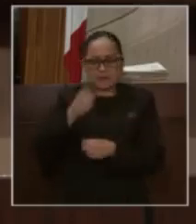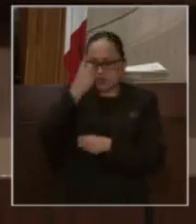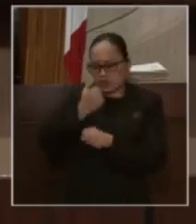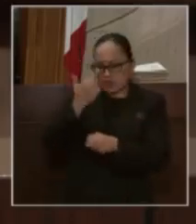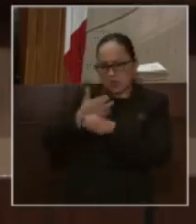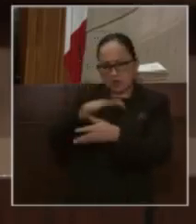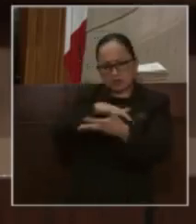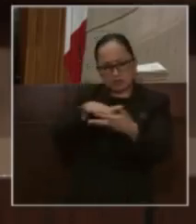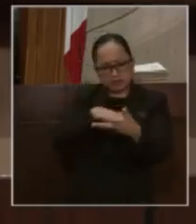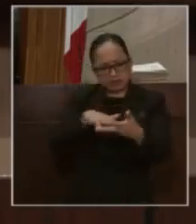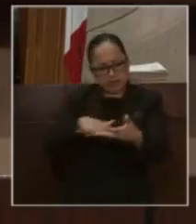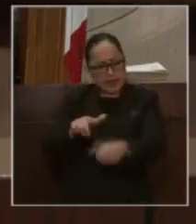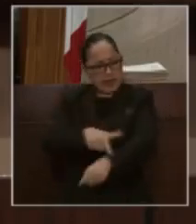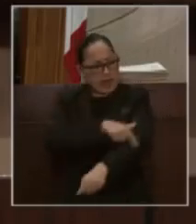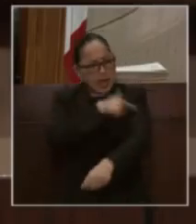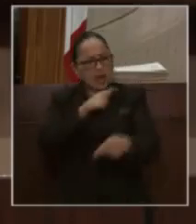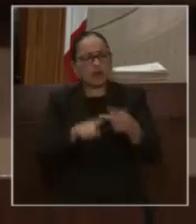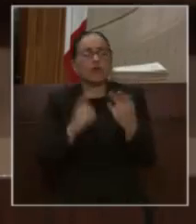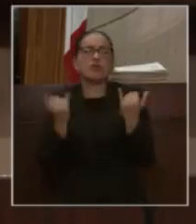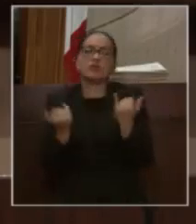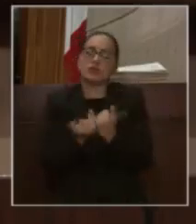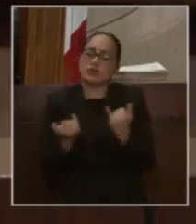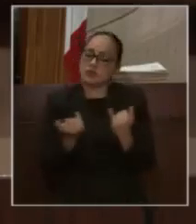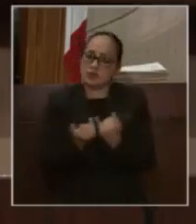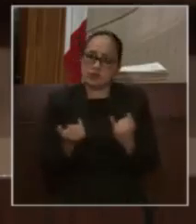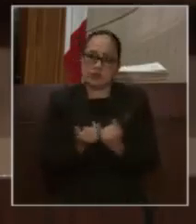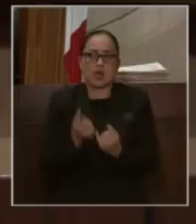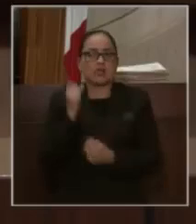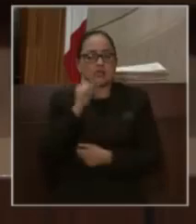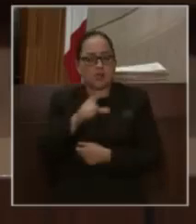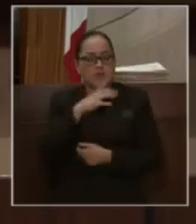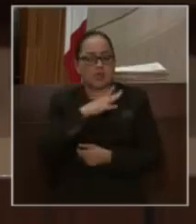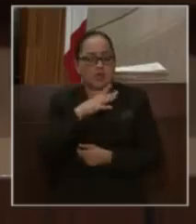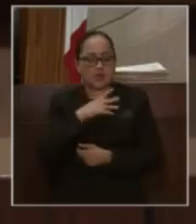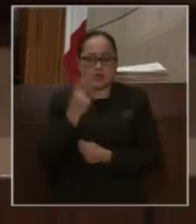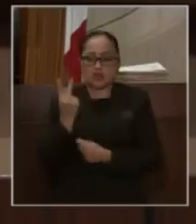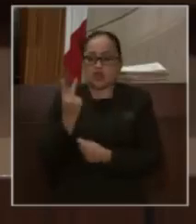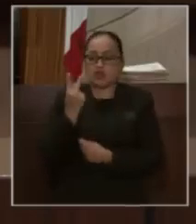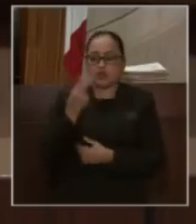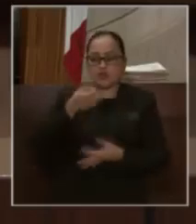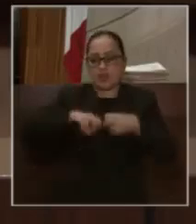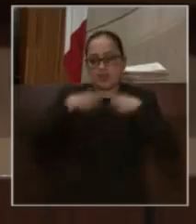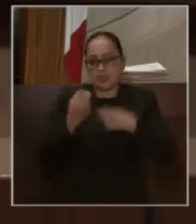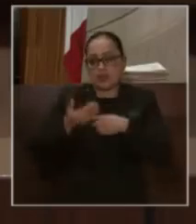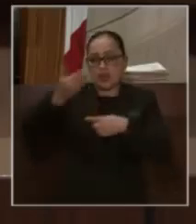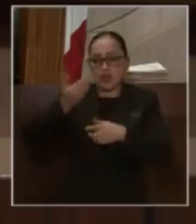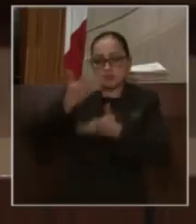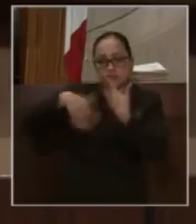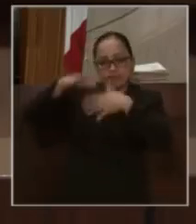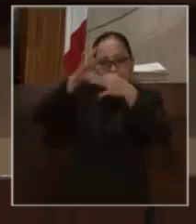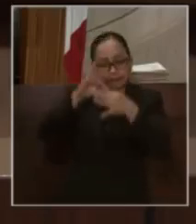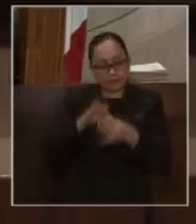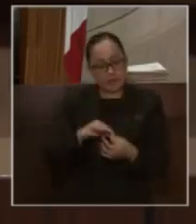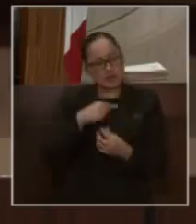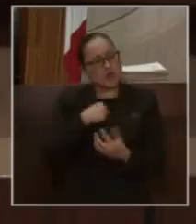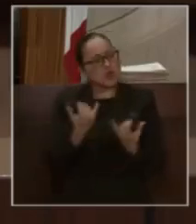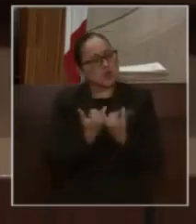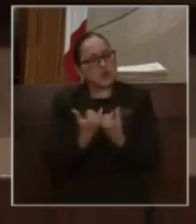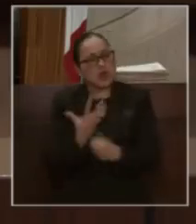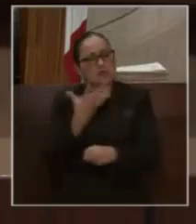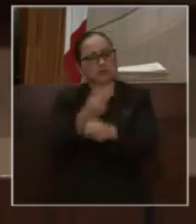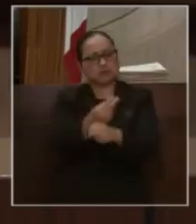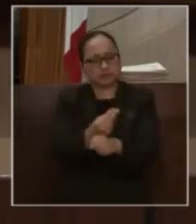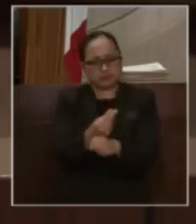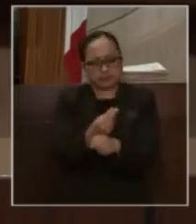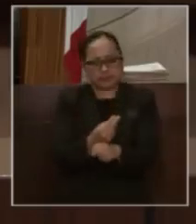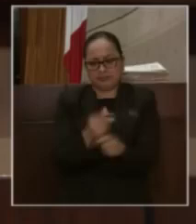que se ha abordado también con precisiones con los magistrados que me han antecedido en el uso de la voz, y quisiera de manera también